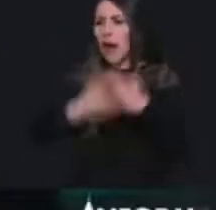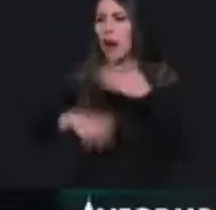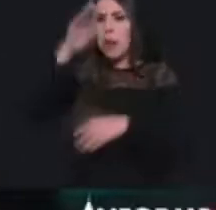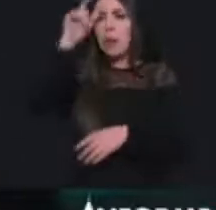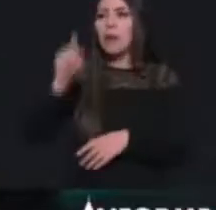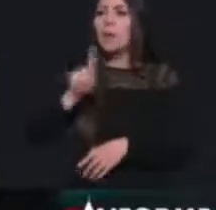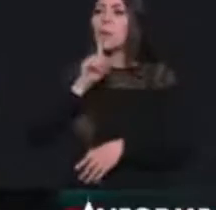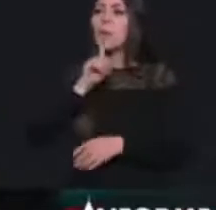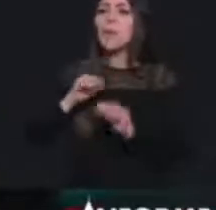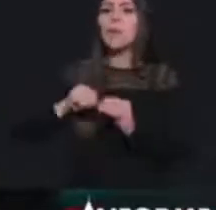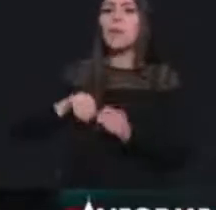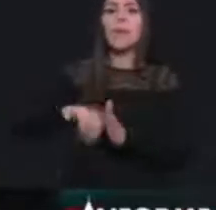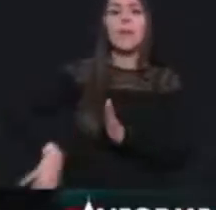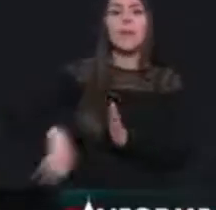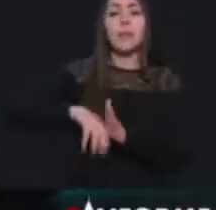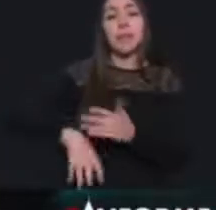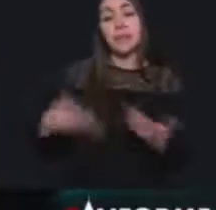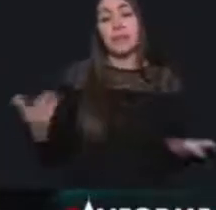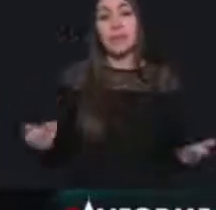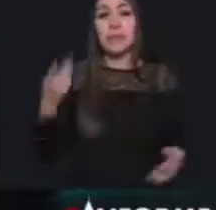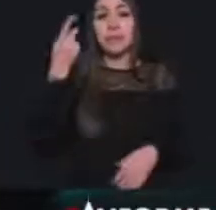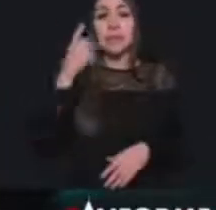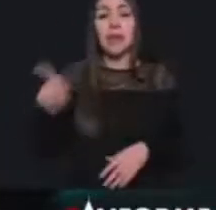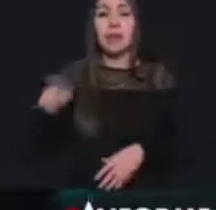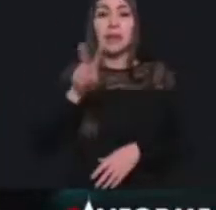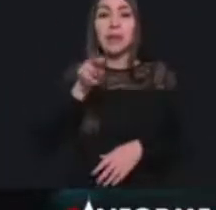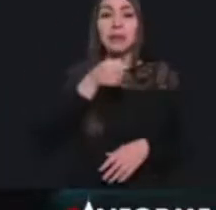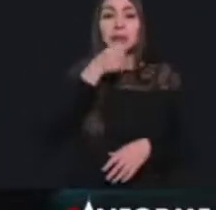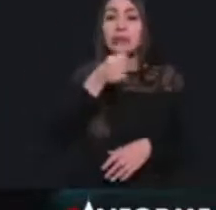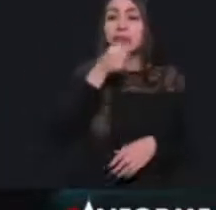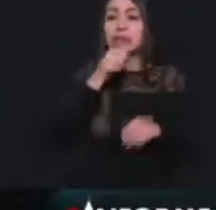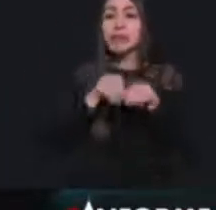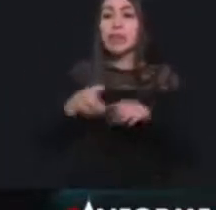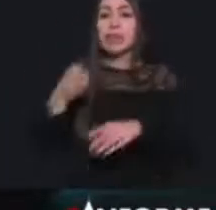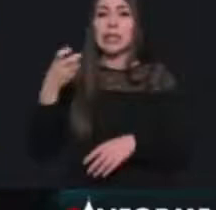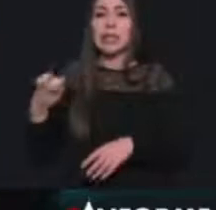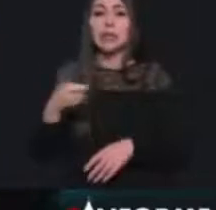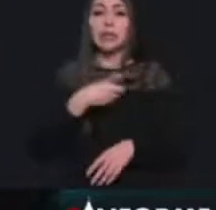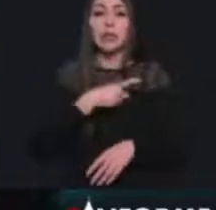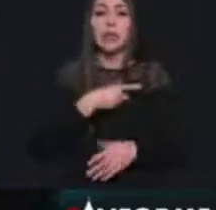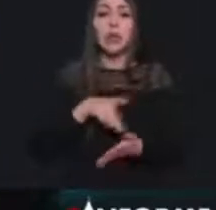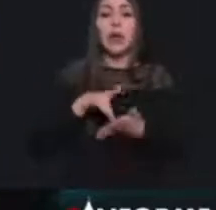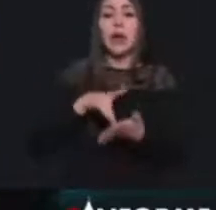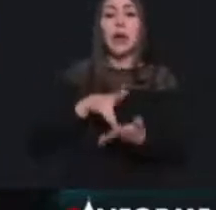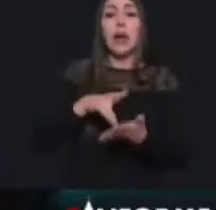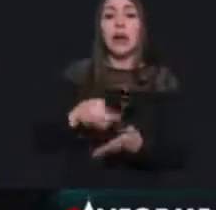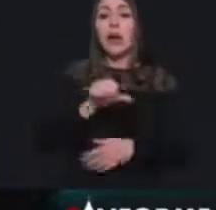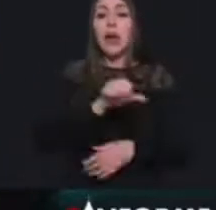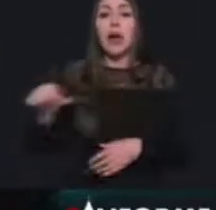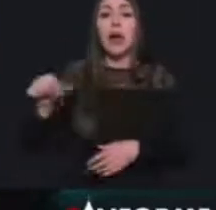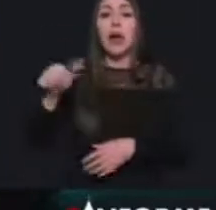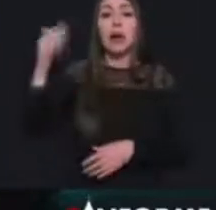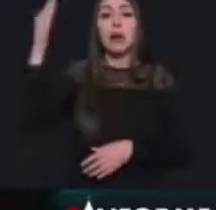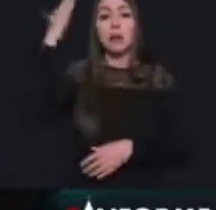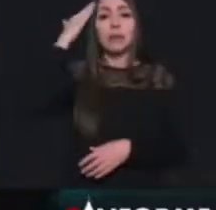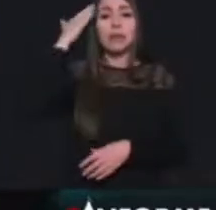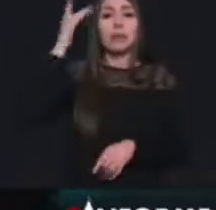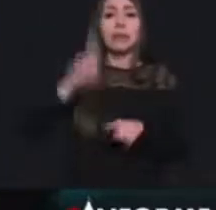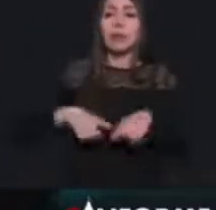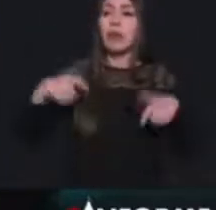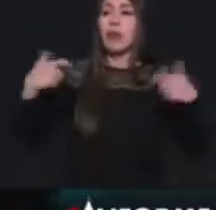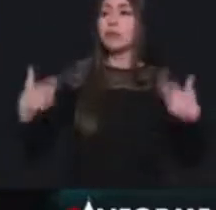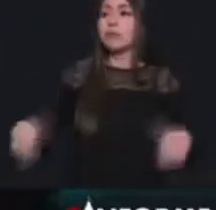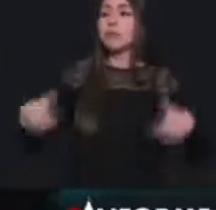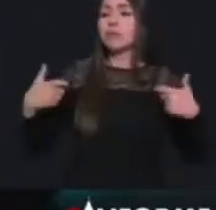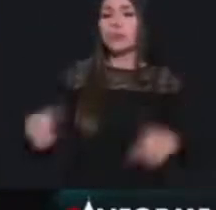tema, la prensa trae esta línea de beneficiar a aquellos que pues son los intereses intereses principales, los magnates. Yo quiero poner el